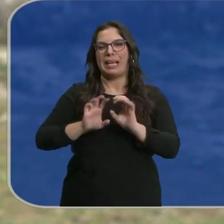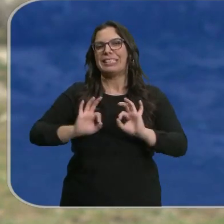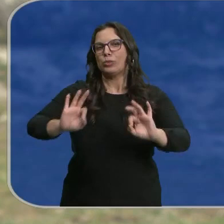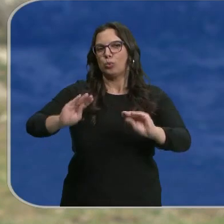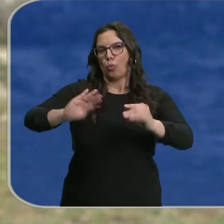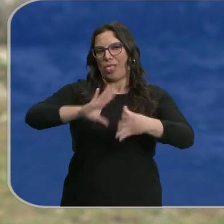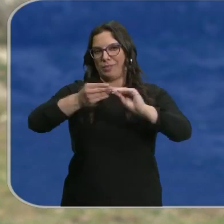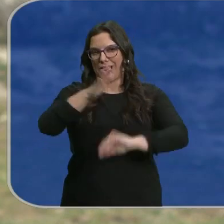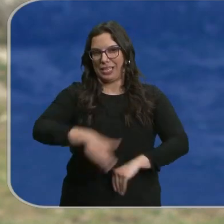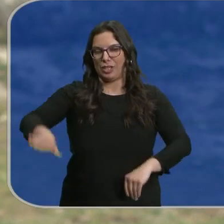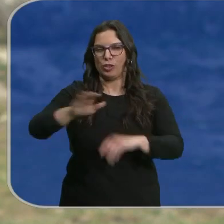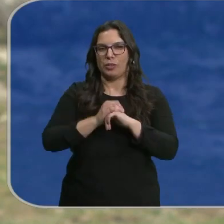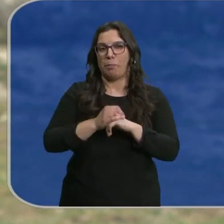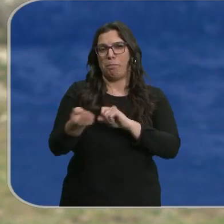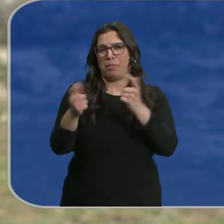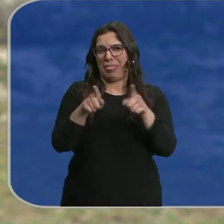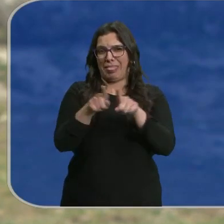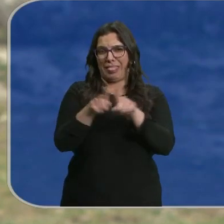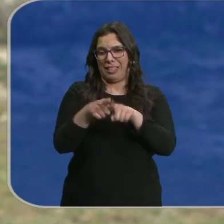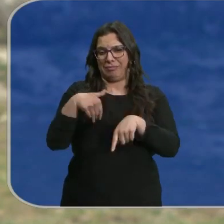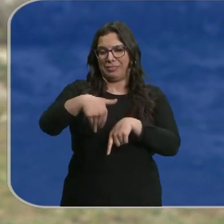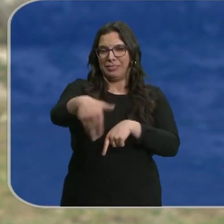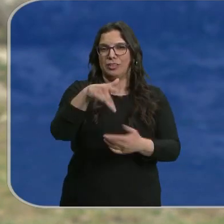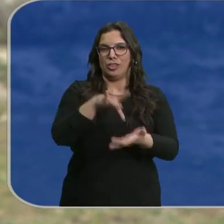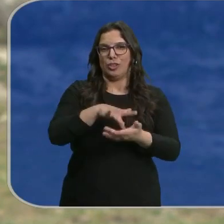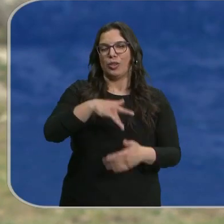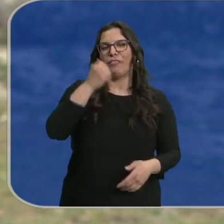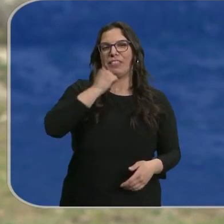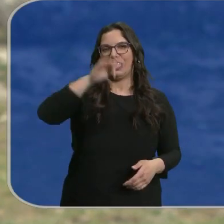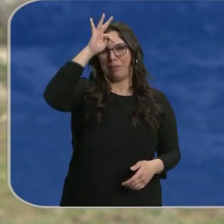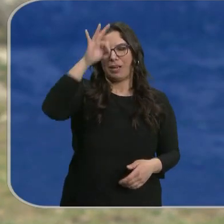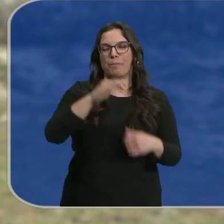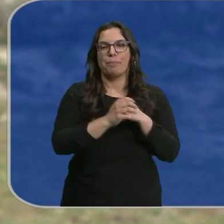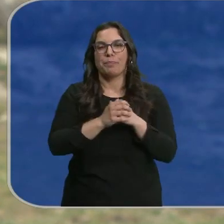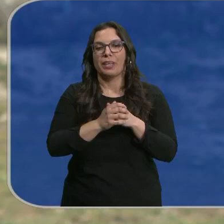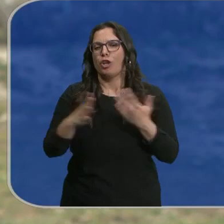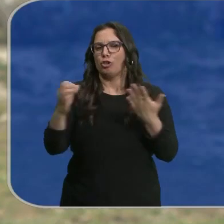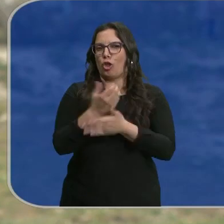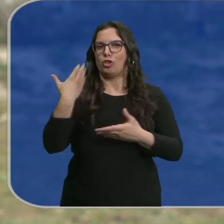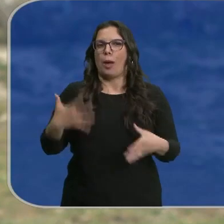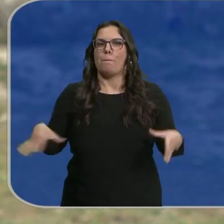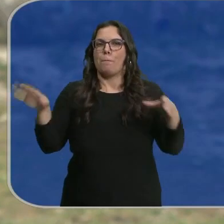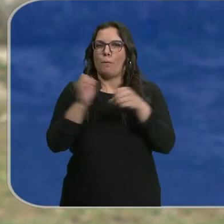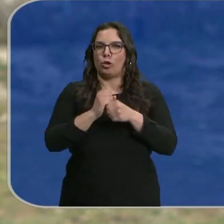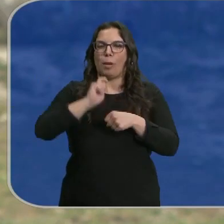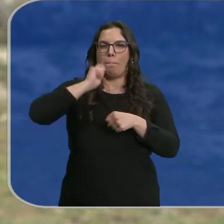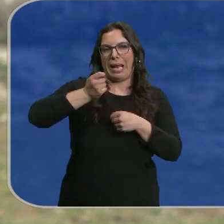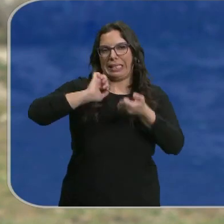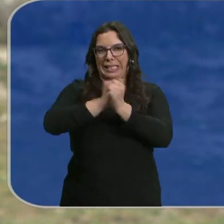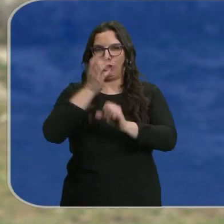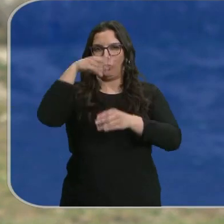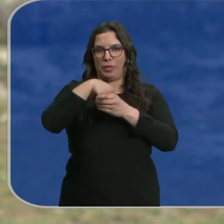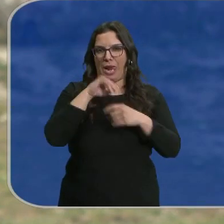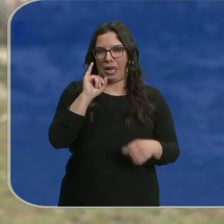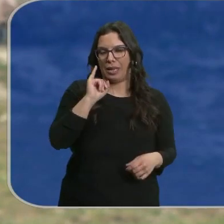infantil. La imagen y semejanza de la que va a tener lugar este fin de semana. Todos se han llevado ya su bolsa con pan y